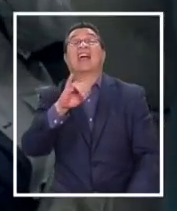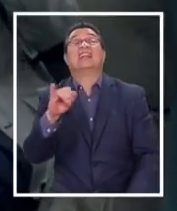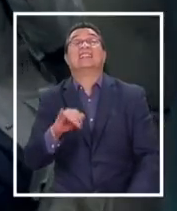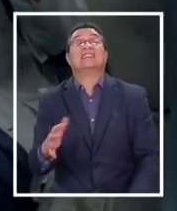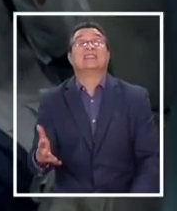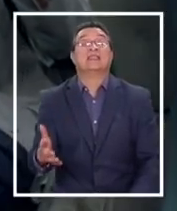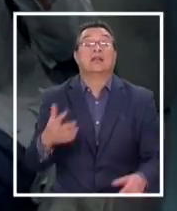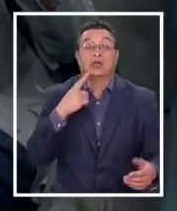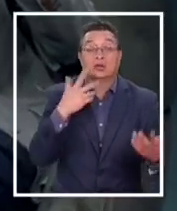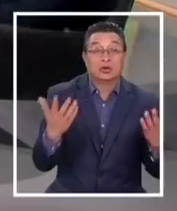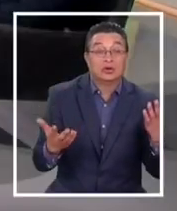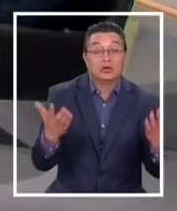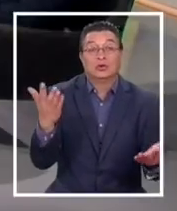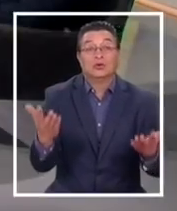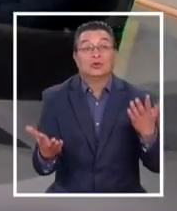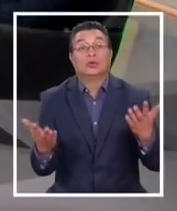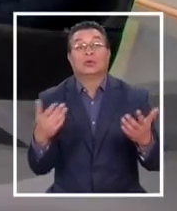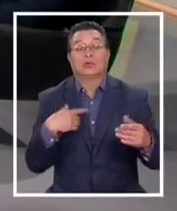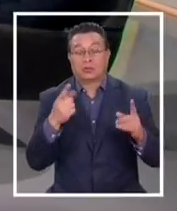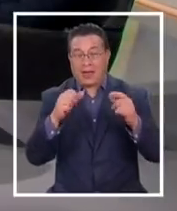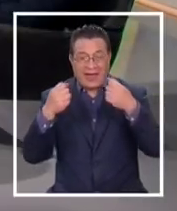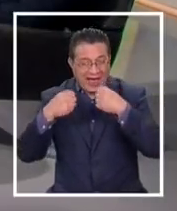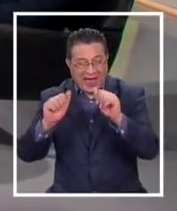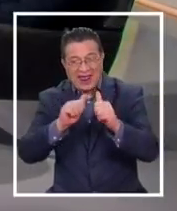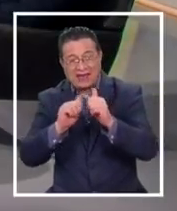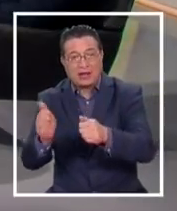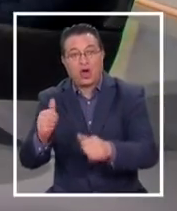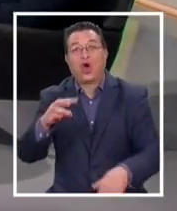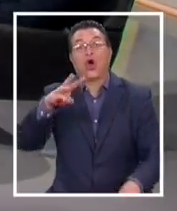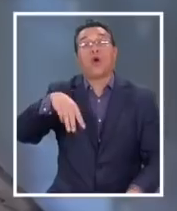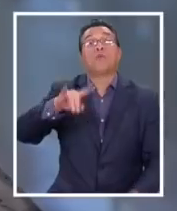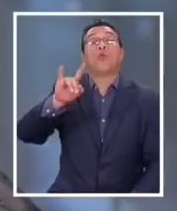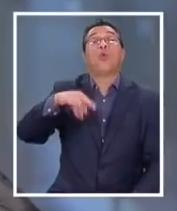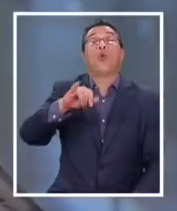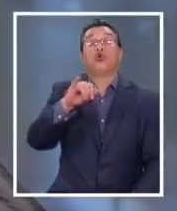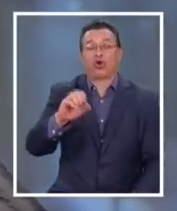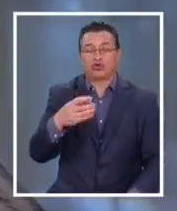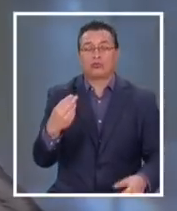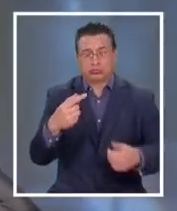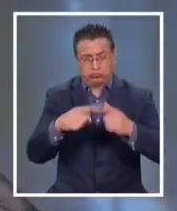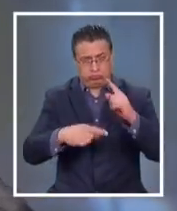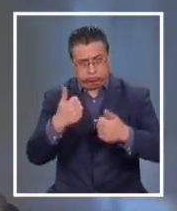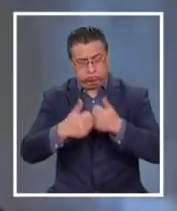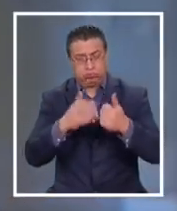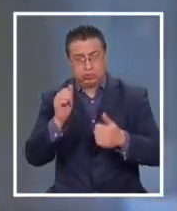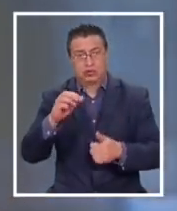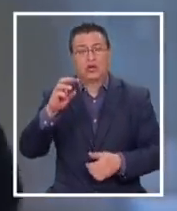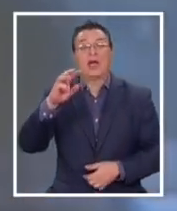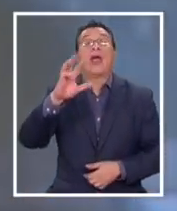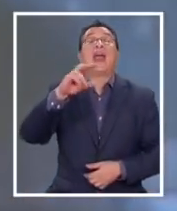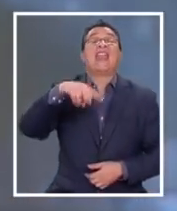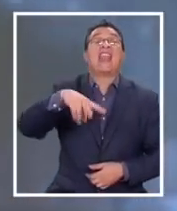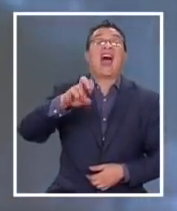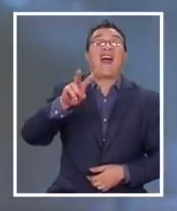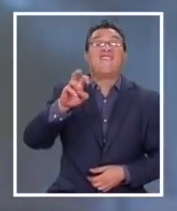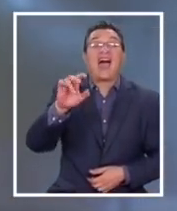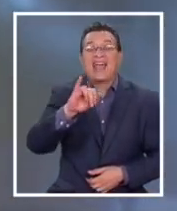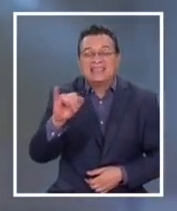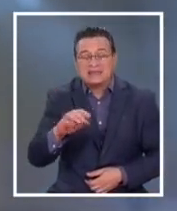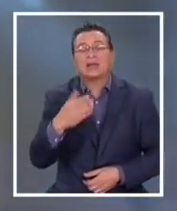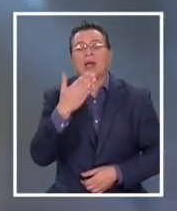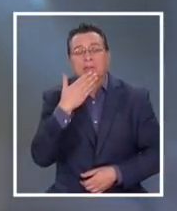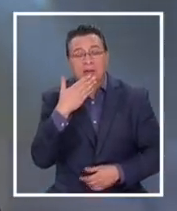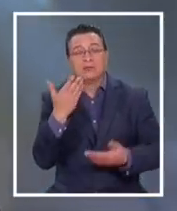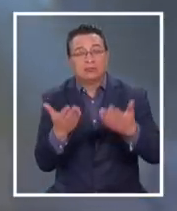quién gana hoy día. Yo creo que eso no es que le gane. Heraldo Muñoz es competitivo, la Paula Narváez es competitiva. Pero de sentido